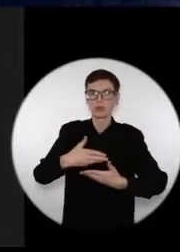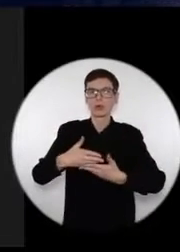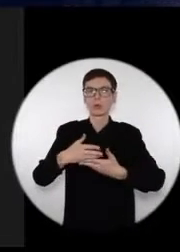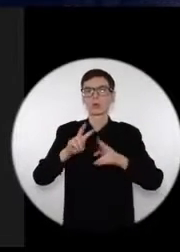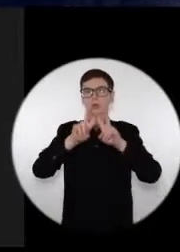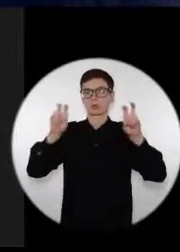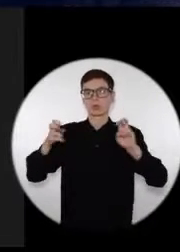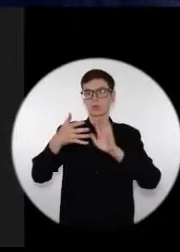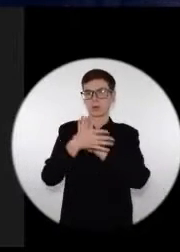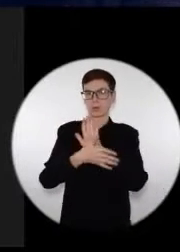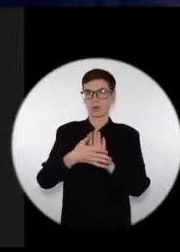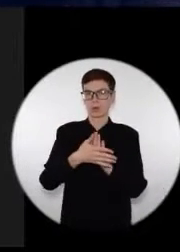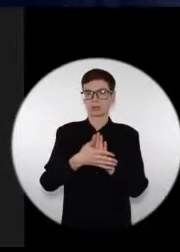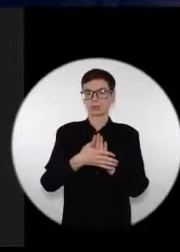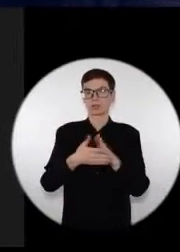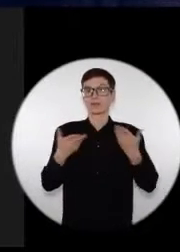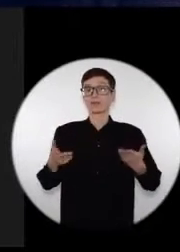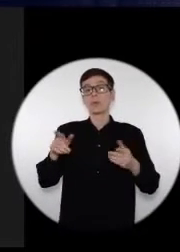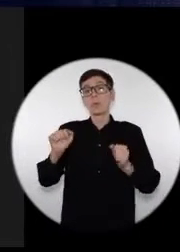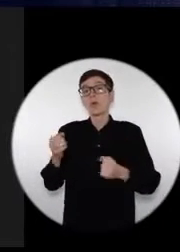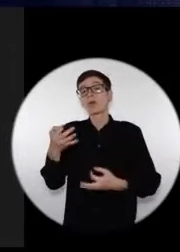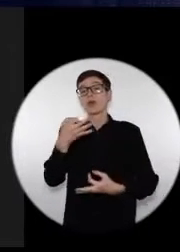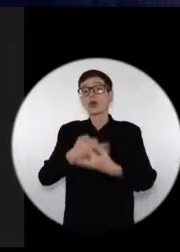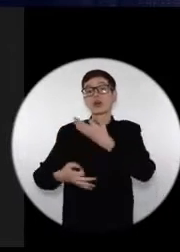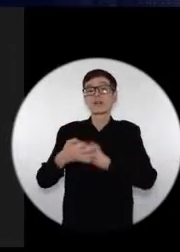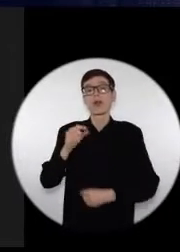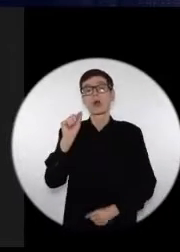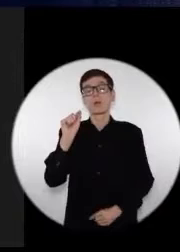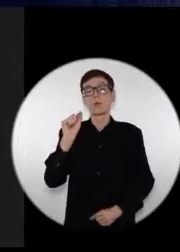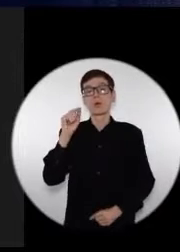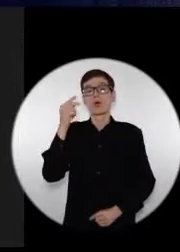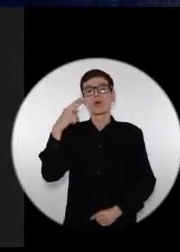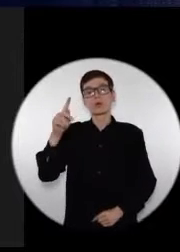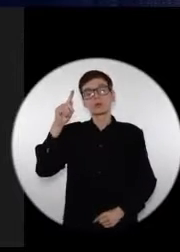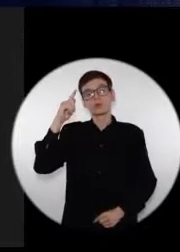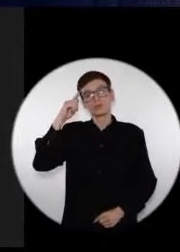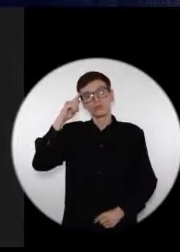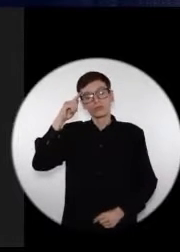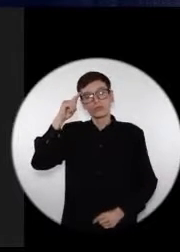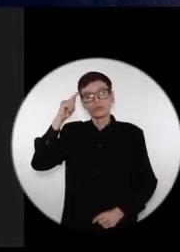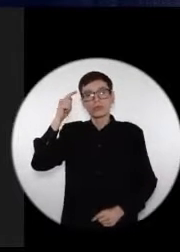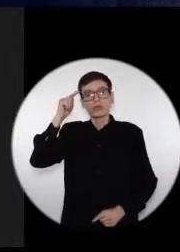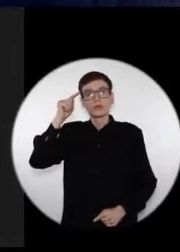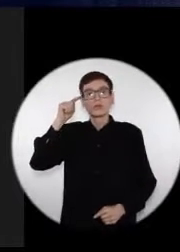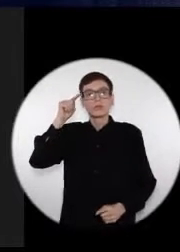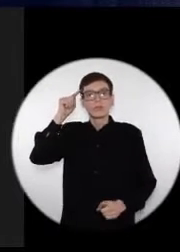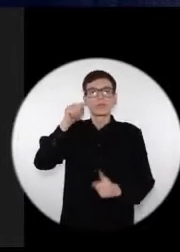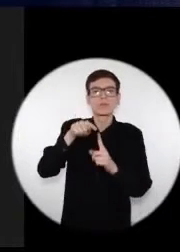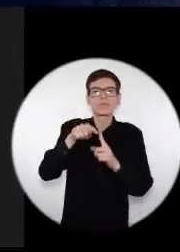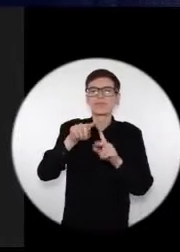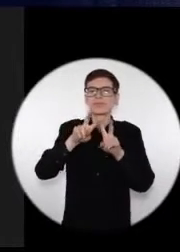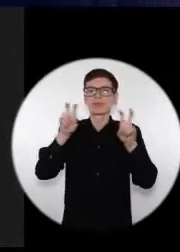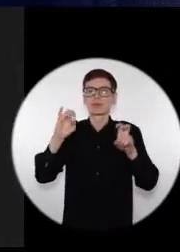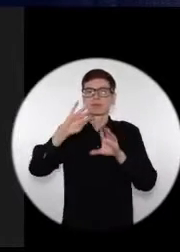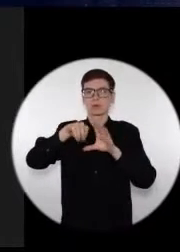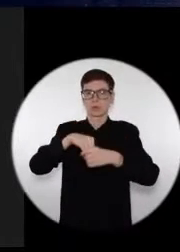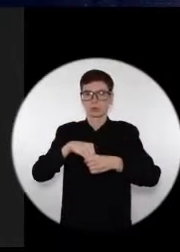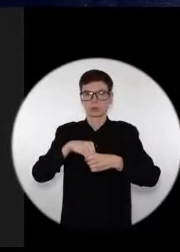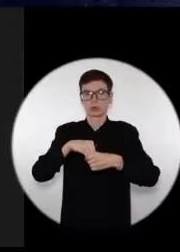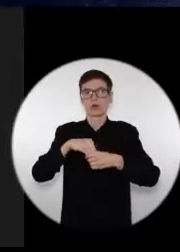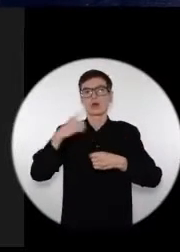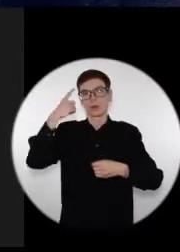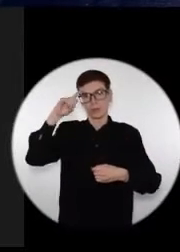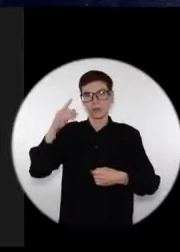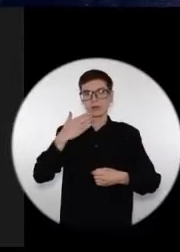como materia en la lengua de señas quizás ahí nos vaya a contar desde una perspectiva también de la inclusión pero